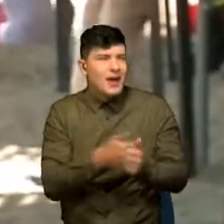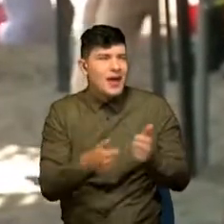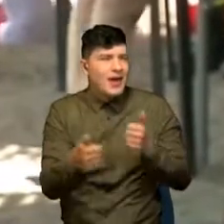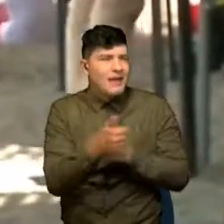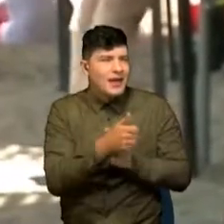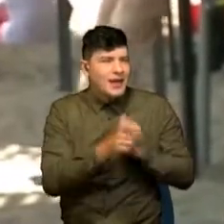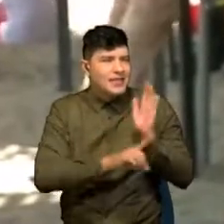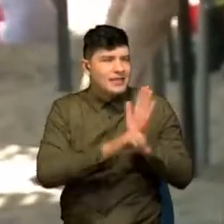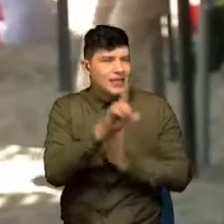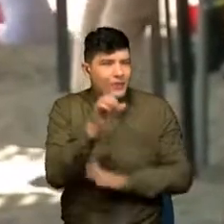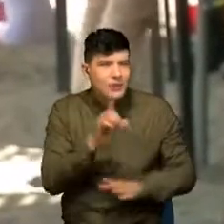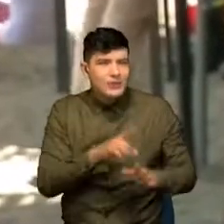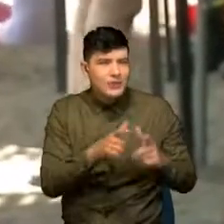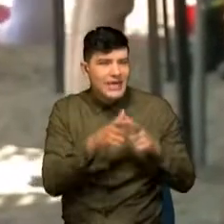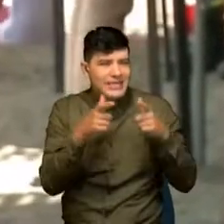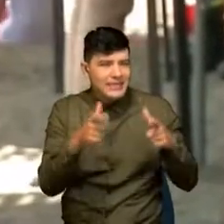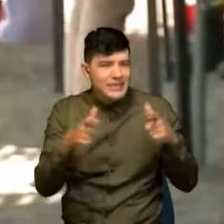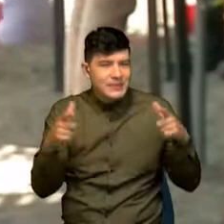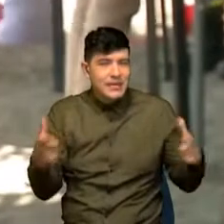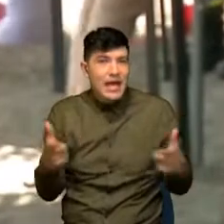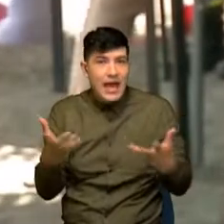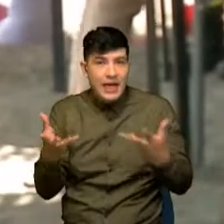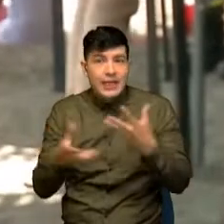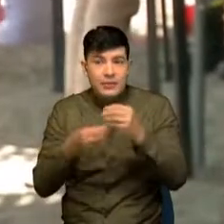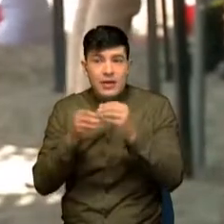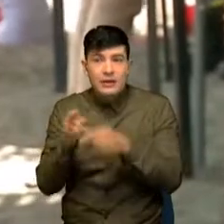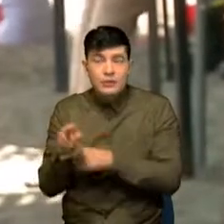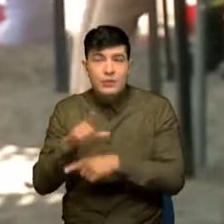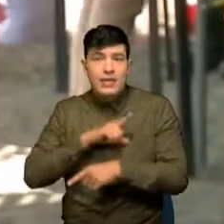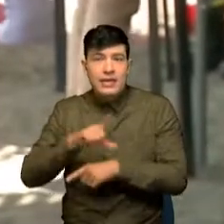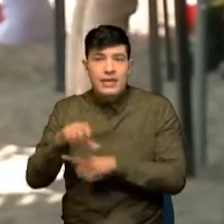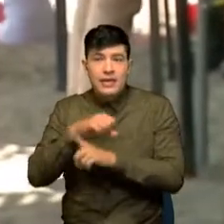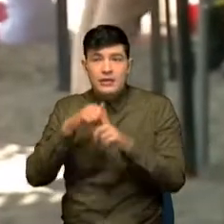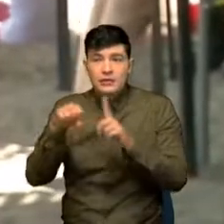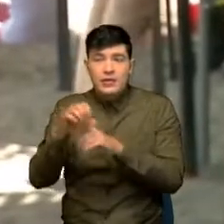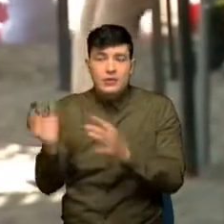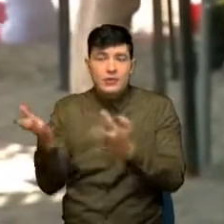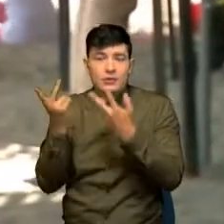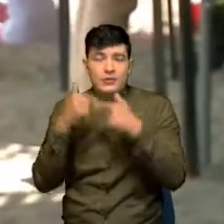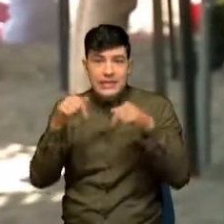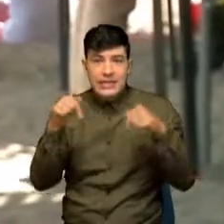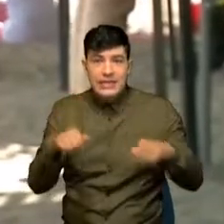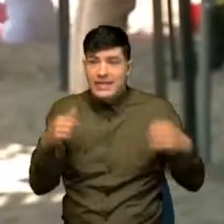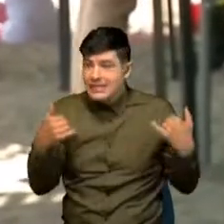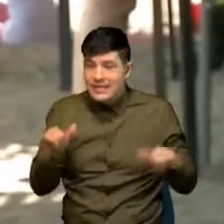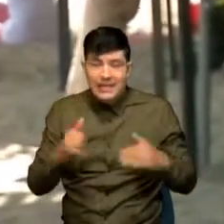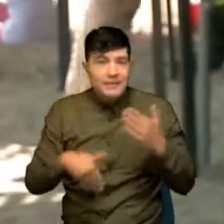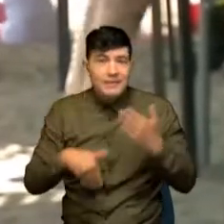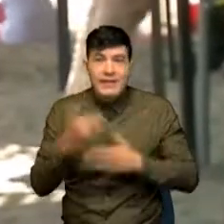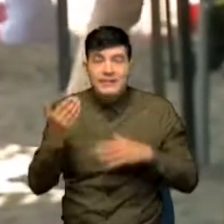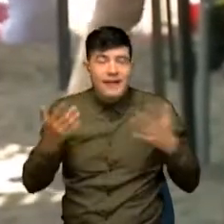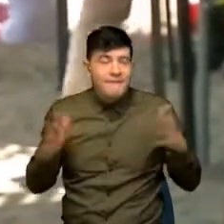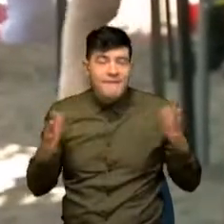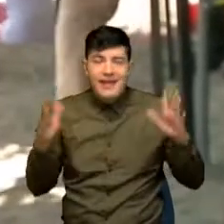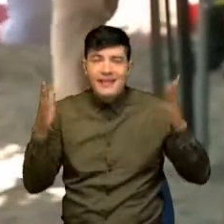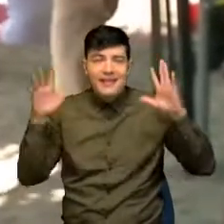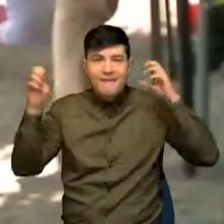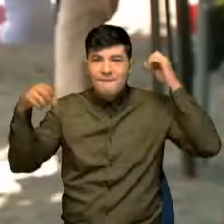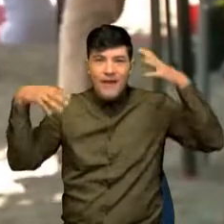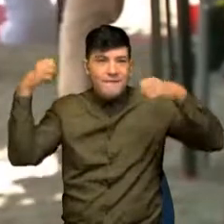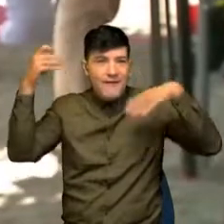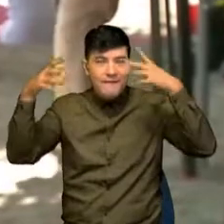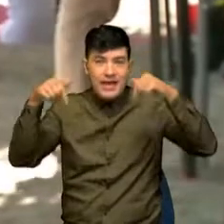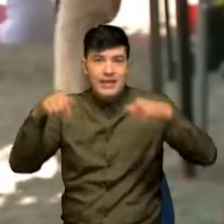su desarrollo y también lo que tienen por contarnos, porque ya están en ferias y fiestas, así que la invitación hoy va a ser extensiva para todos